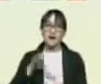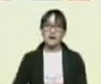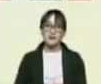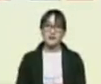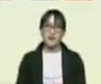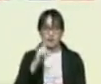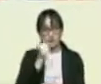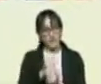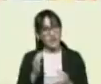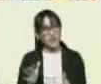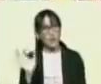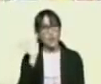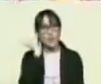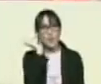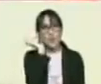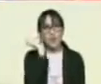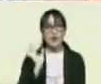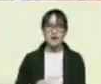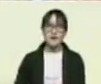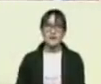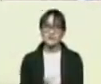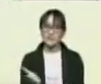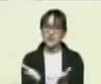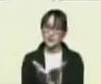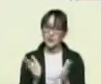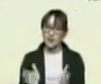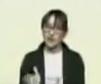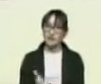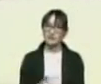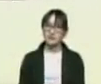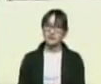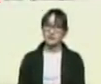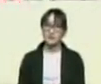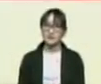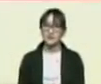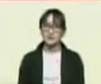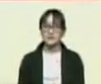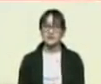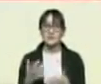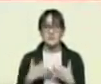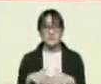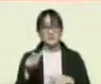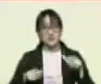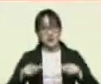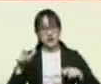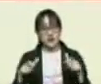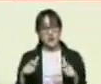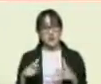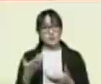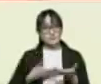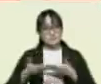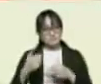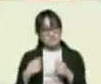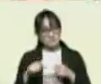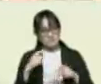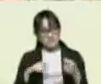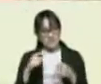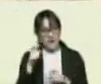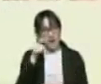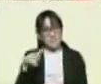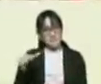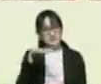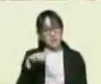clase obrera, querida mujer, querido estudiante, empresario, comerciante,